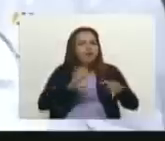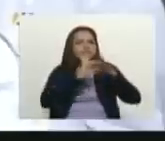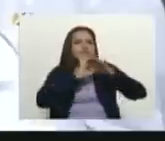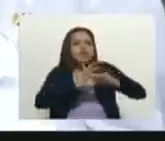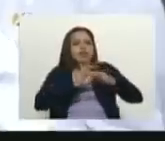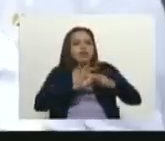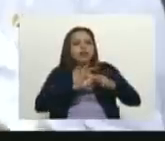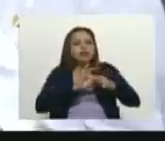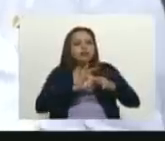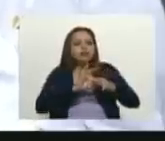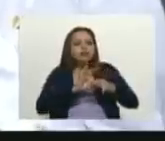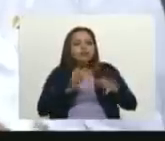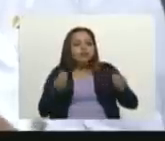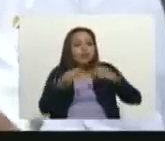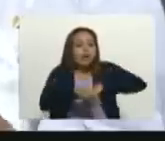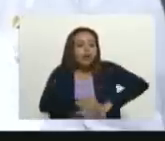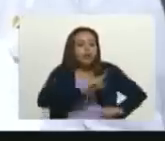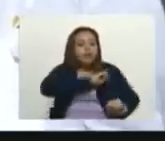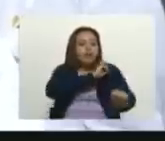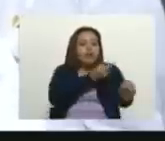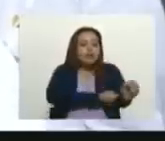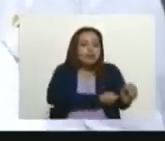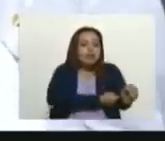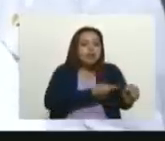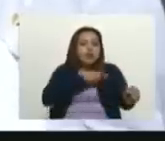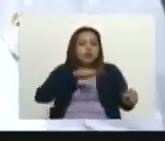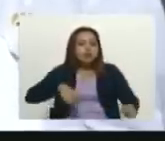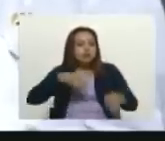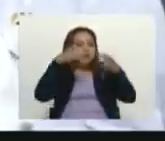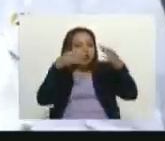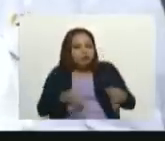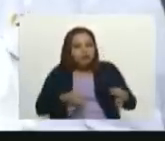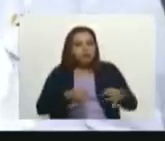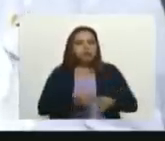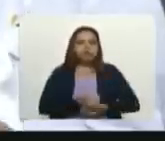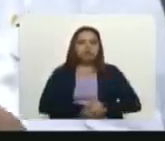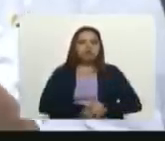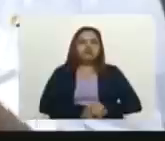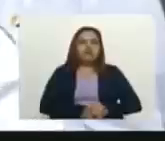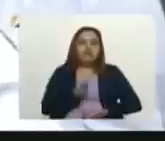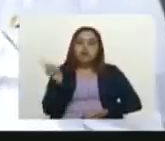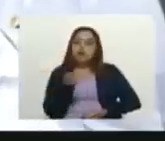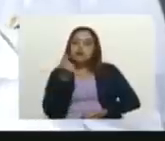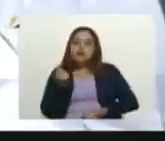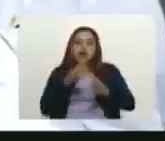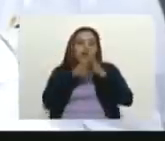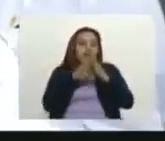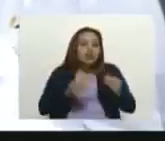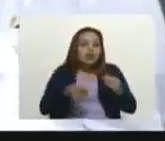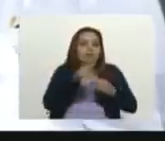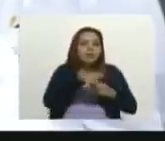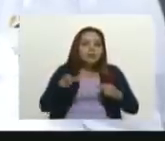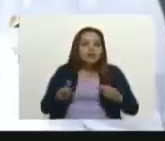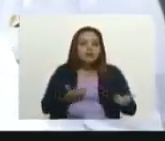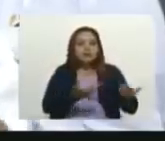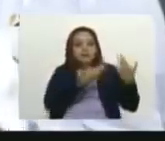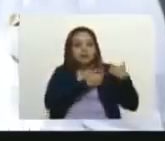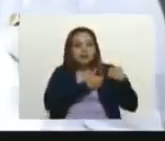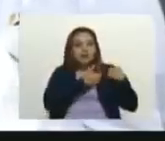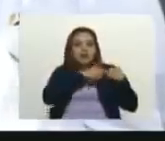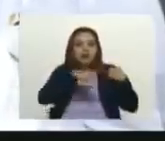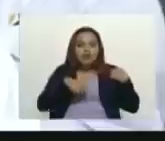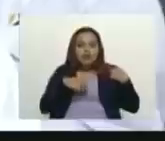la fuerza de que estamos convencidos de que solamente todos los que nos ha pasado nos ha creado